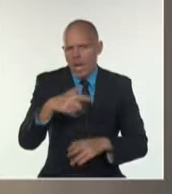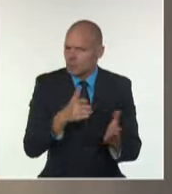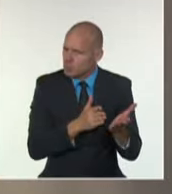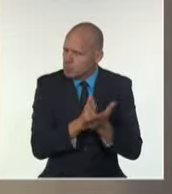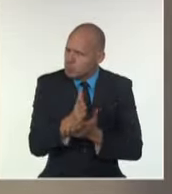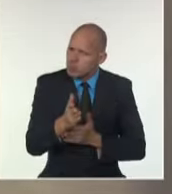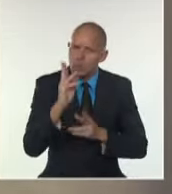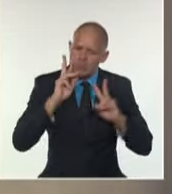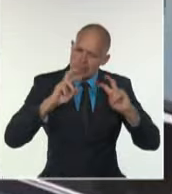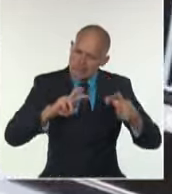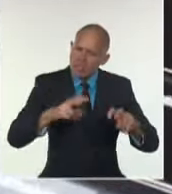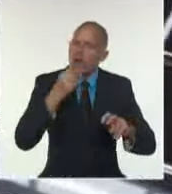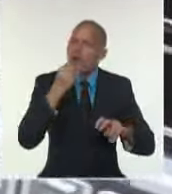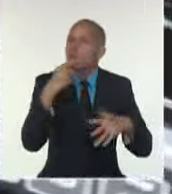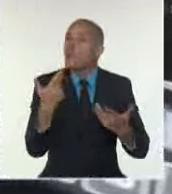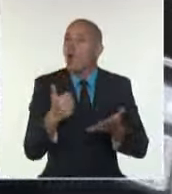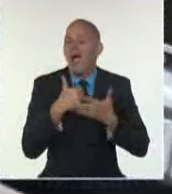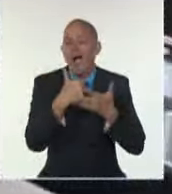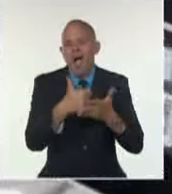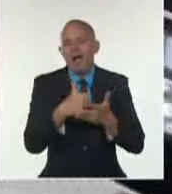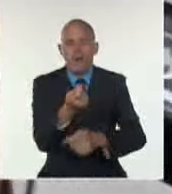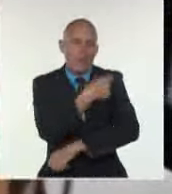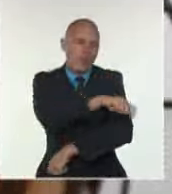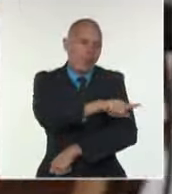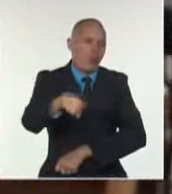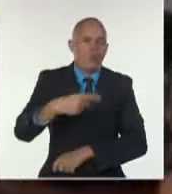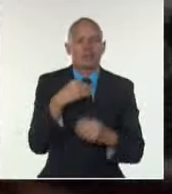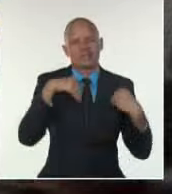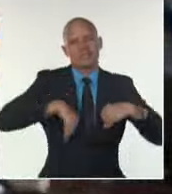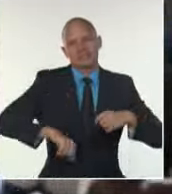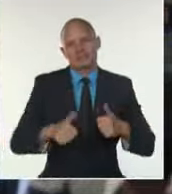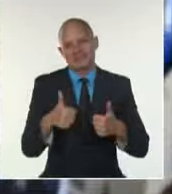al bienestar de su población. Héctor Martínez, Canal Cubano de Noticias.